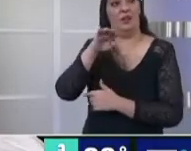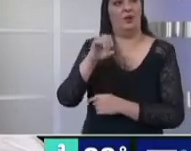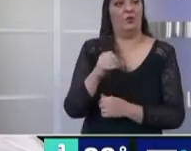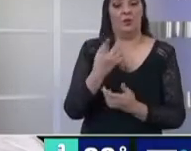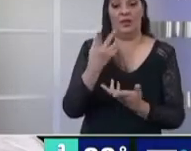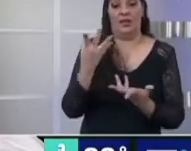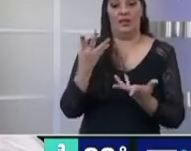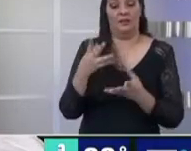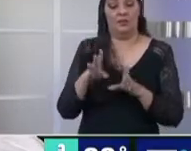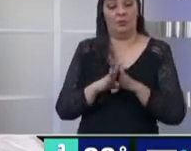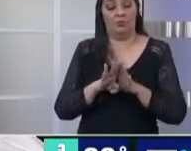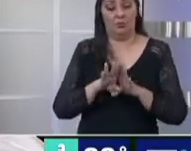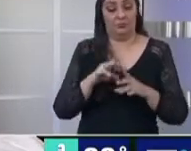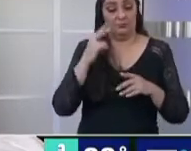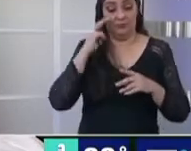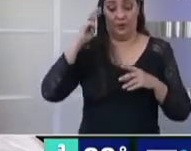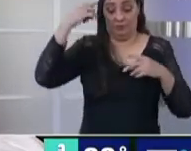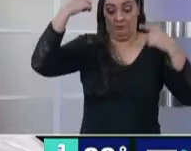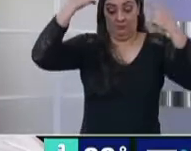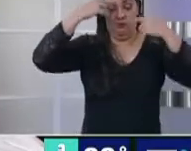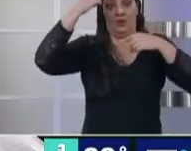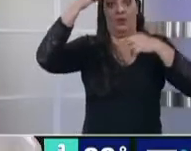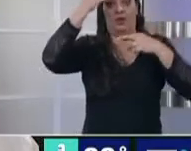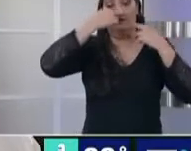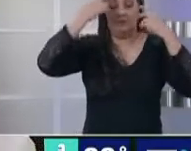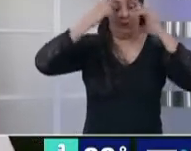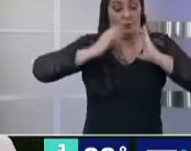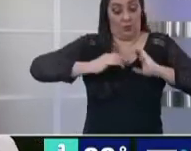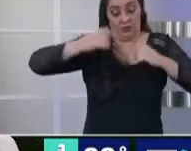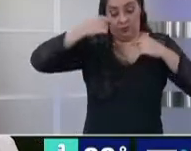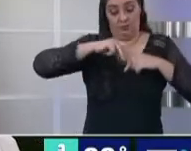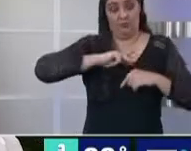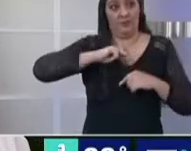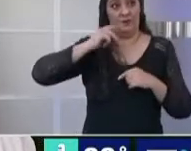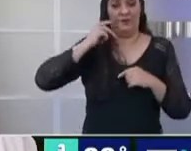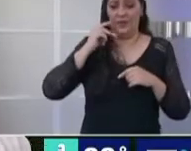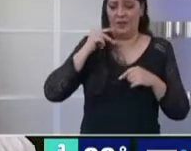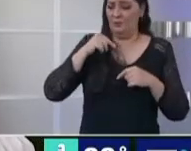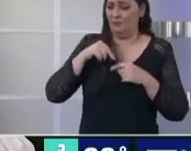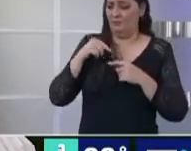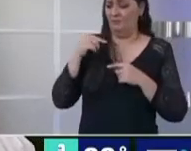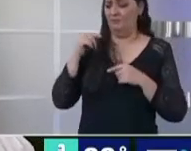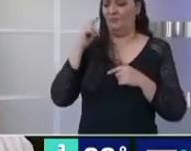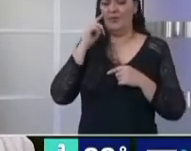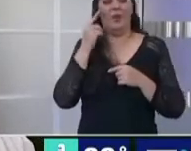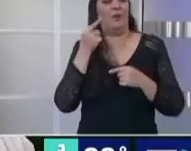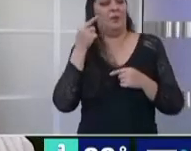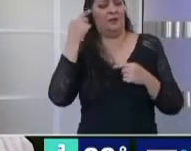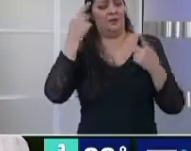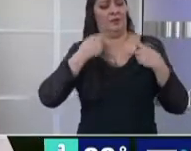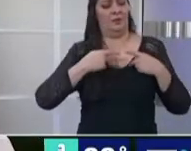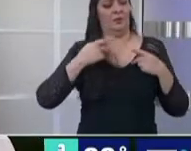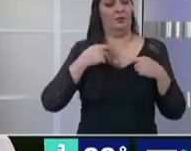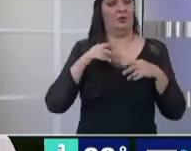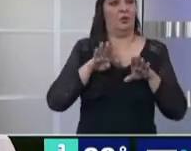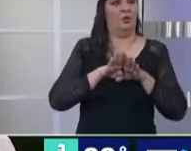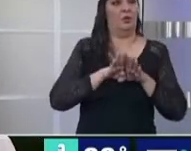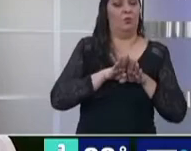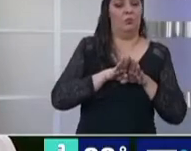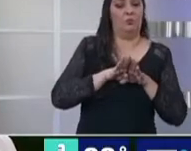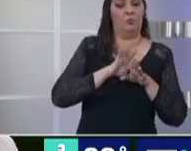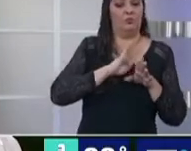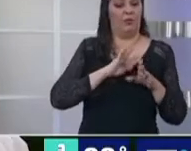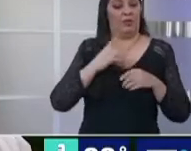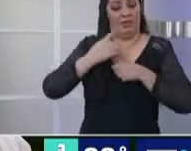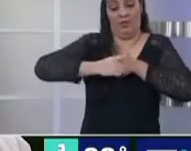cuerpo y ve las partes vulnerables y dice, a ver, déjame buscar este paciente, qué vulnerabilidad tiene. Es